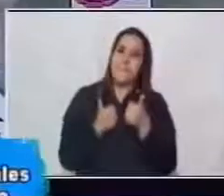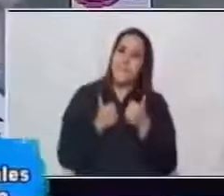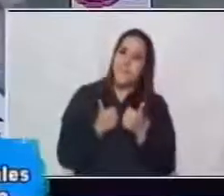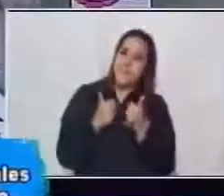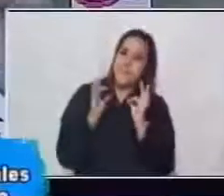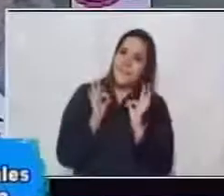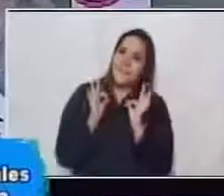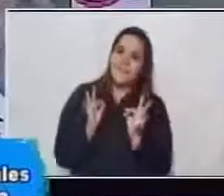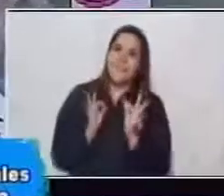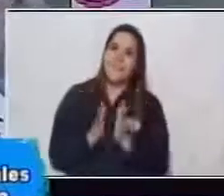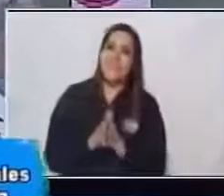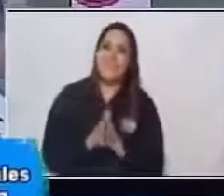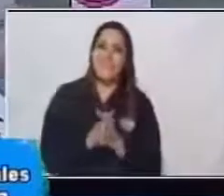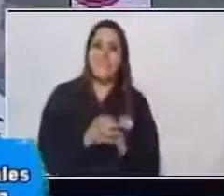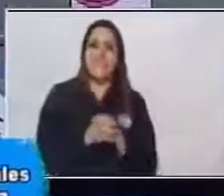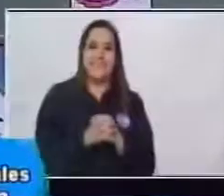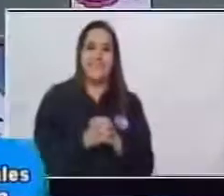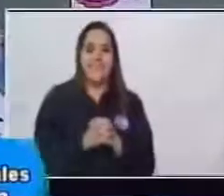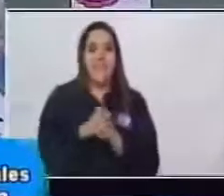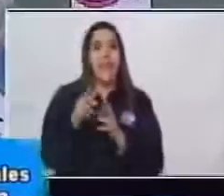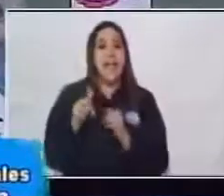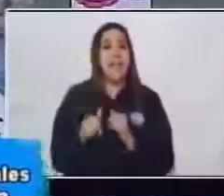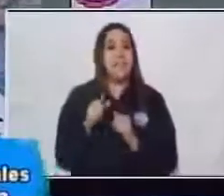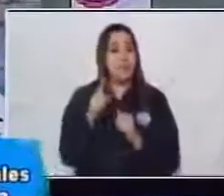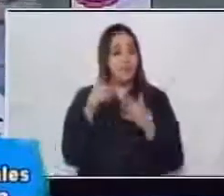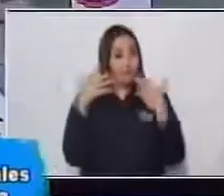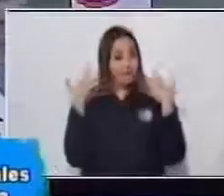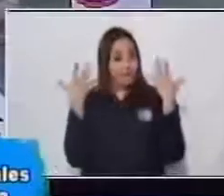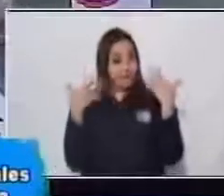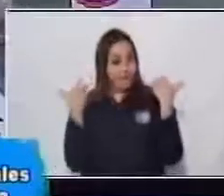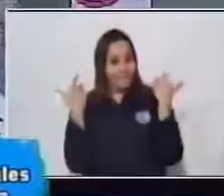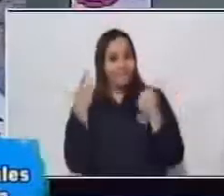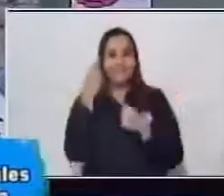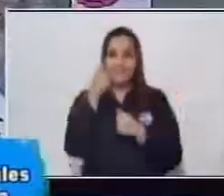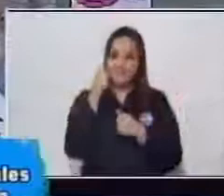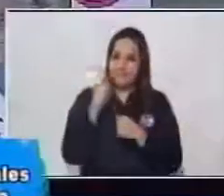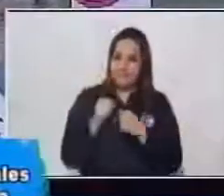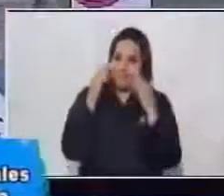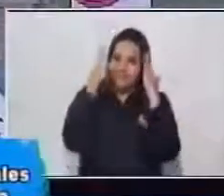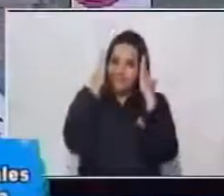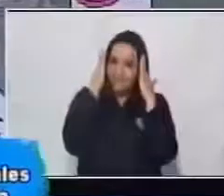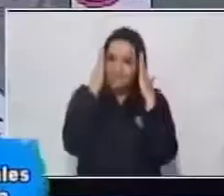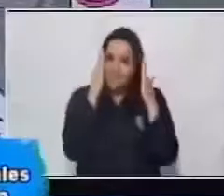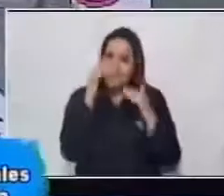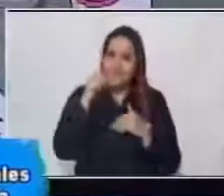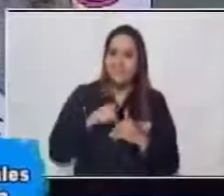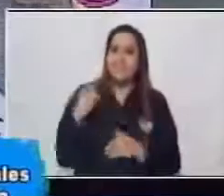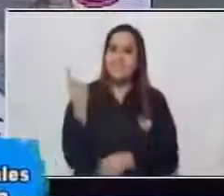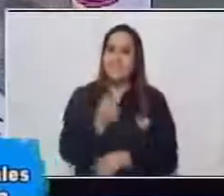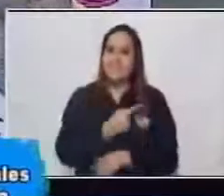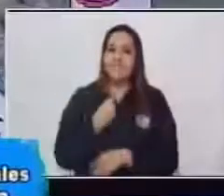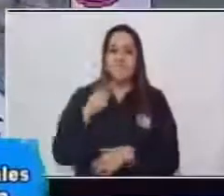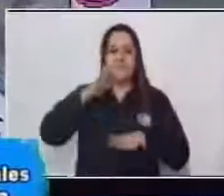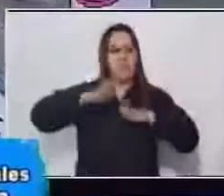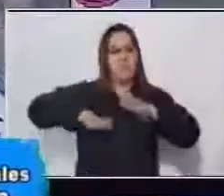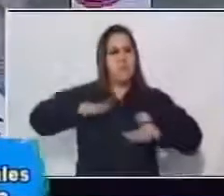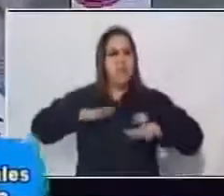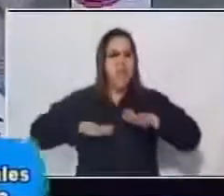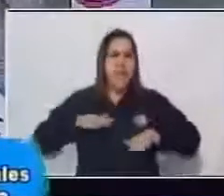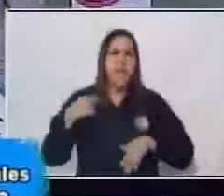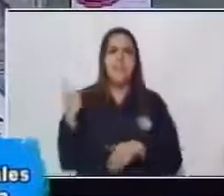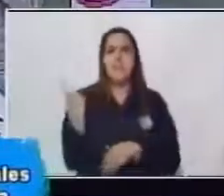Zapateamos. Muy bien, excelente. Los felicito. Yo sé que pusieron mucha atención y que todos zapatearon, que